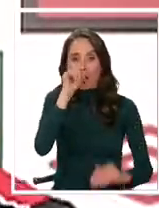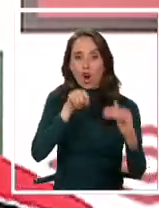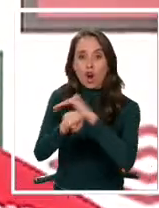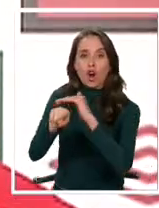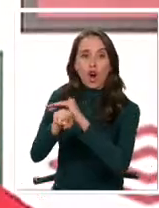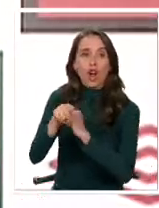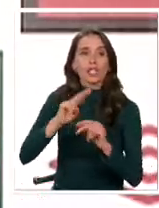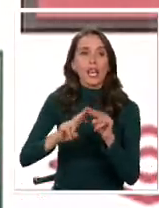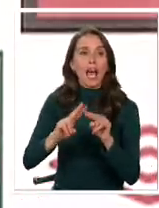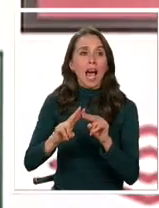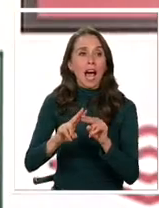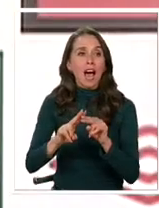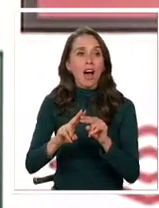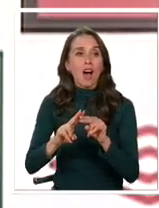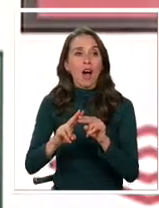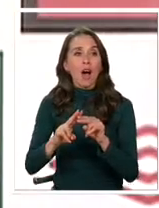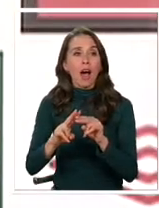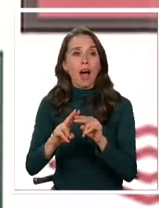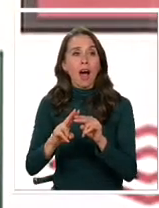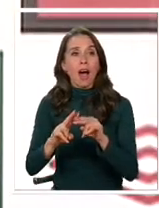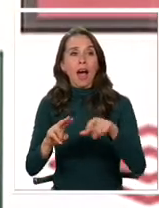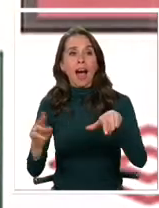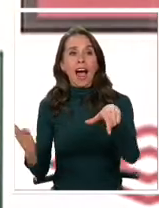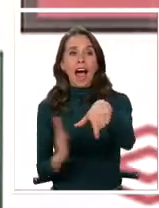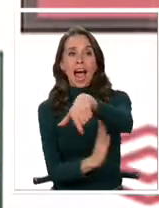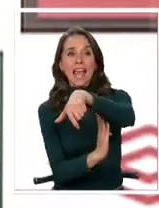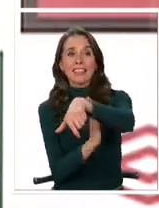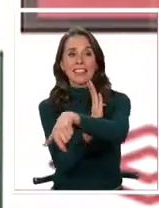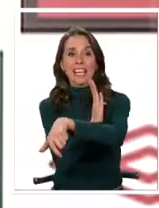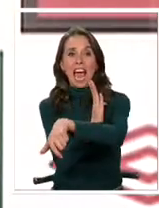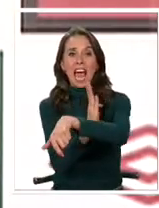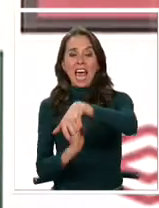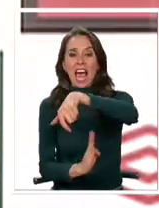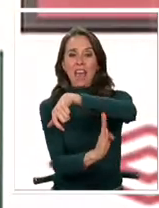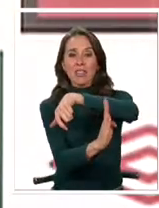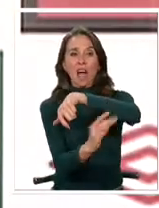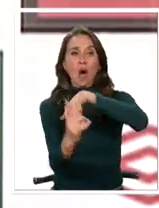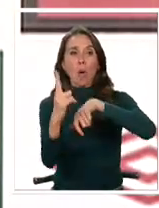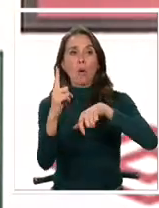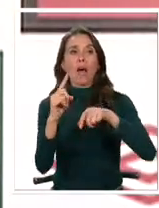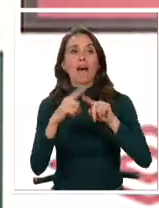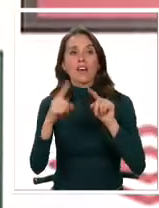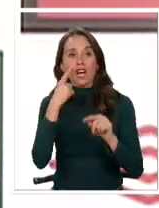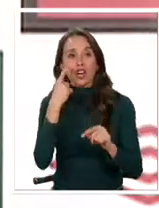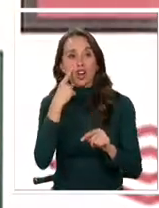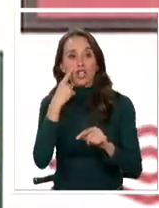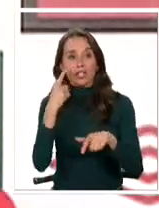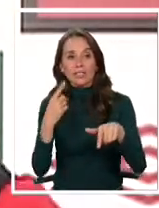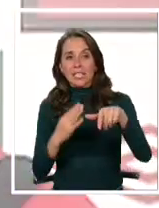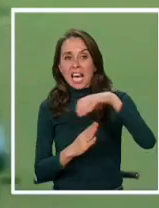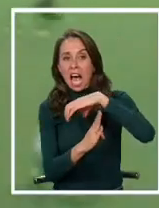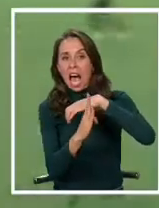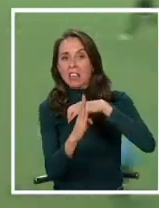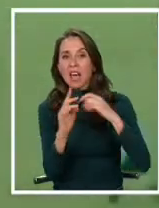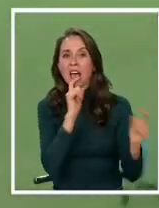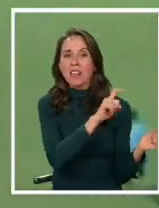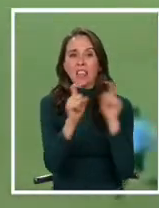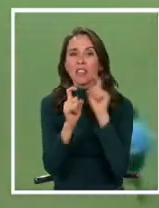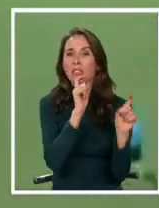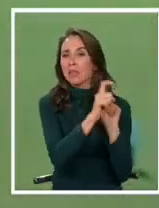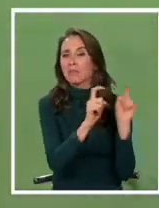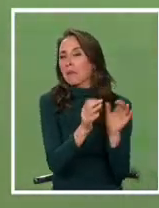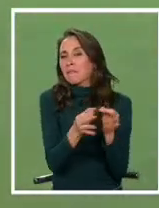que le hago ahí atrás del Arco la única vez que lo conozco cuando la camiseta